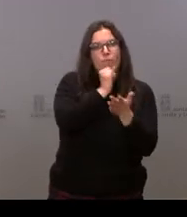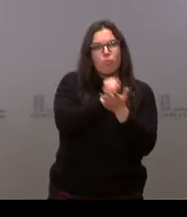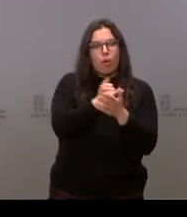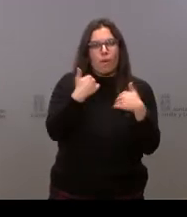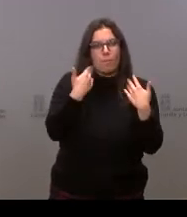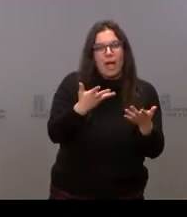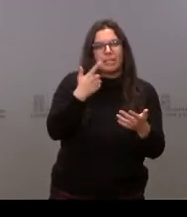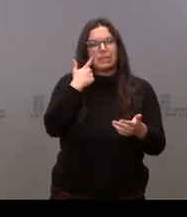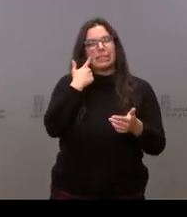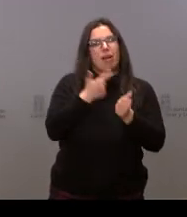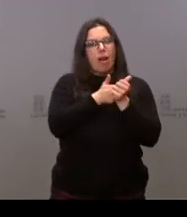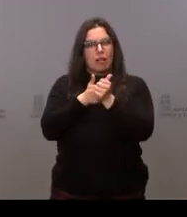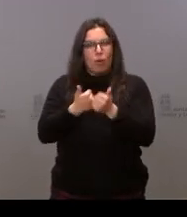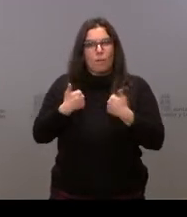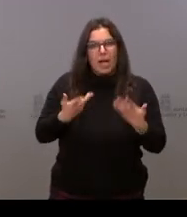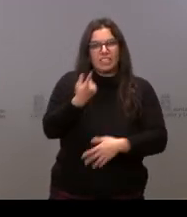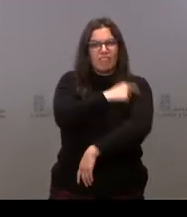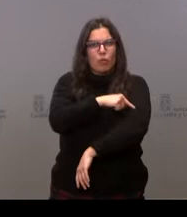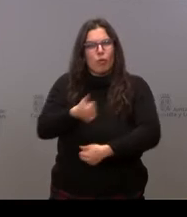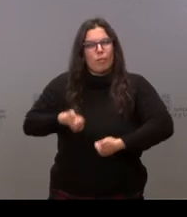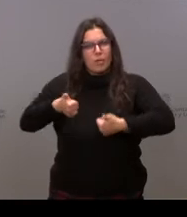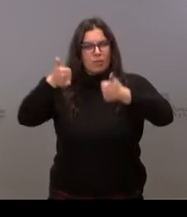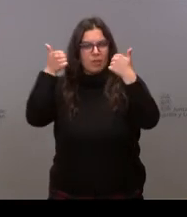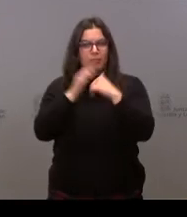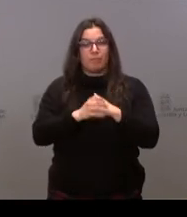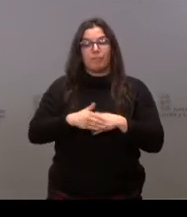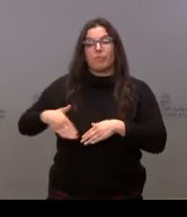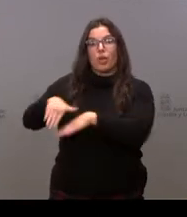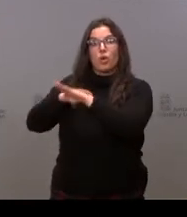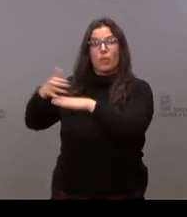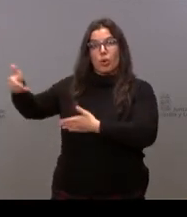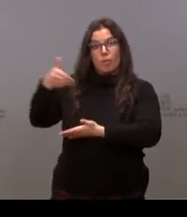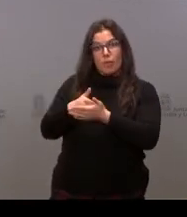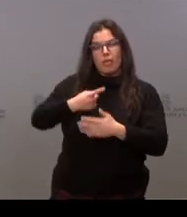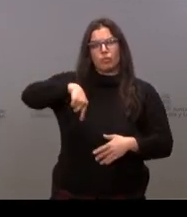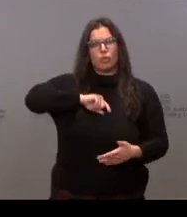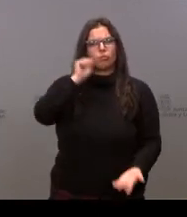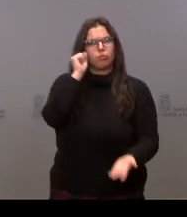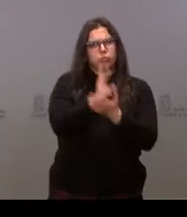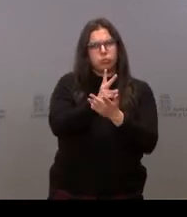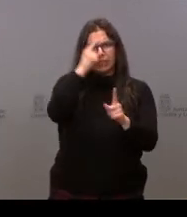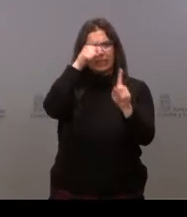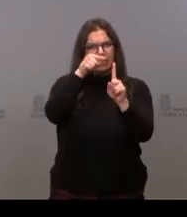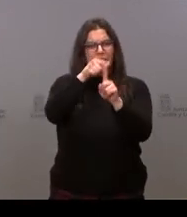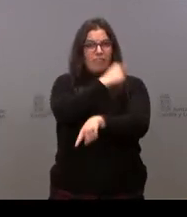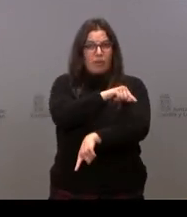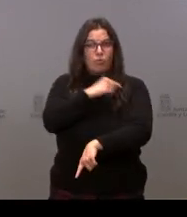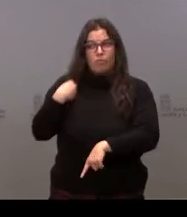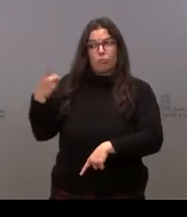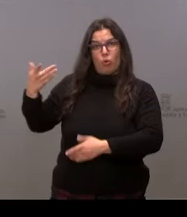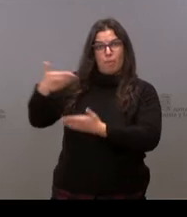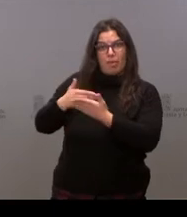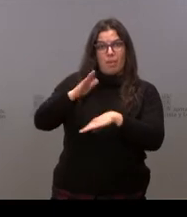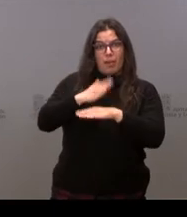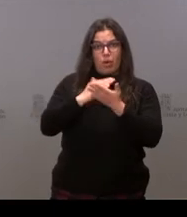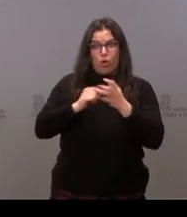rastreos y con más vacunación nos ha pedido el gobierno que apostemos por la vacunación nos lo ha pedido a las comunidades autónomas